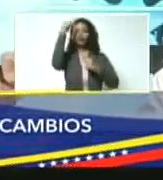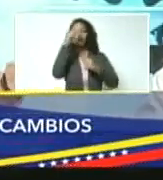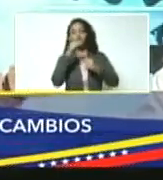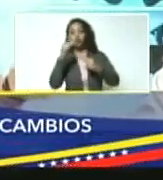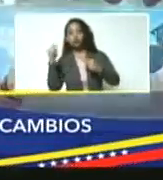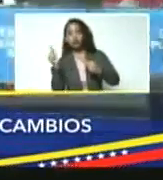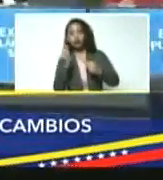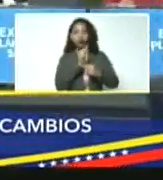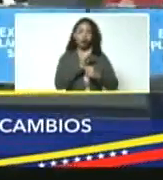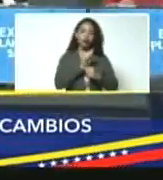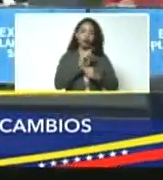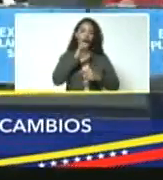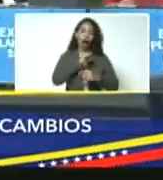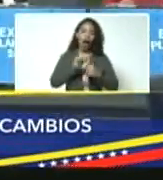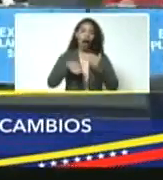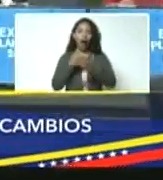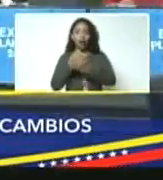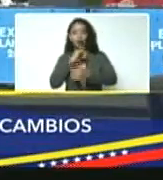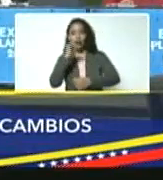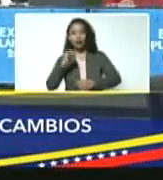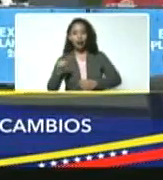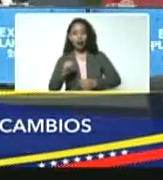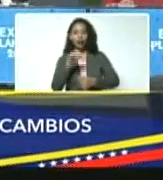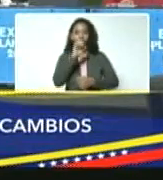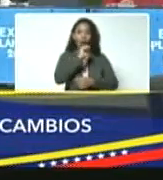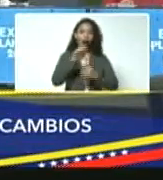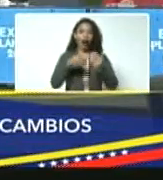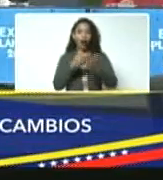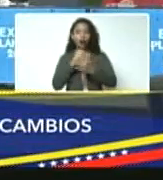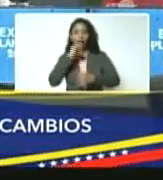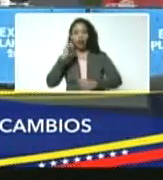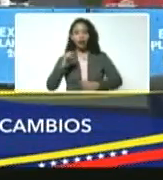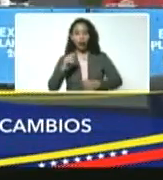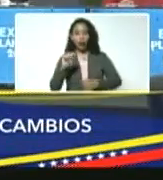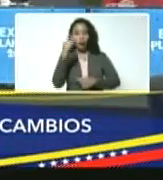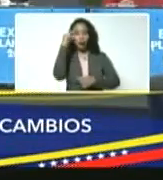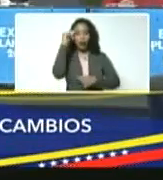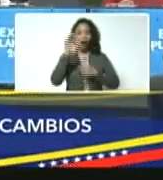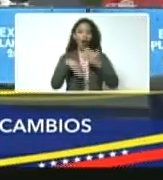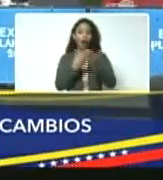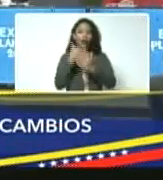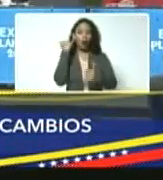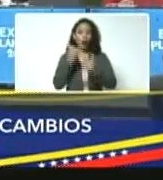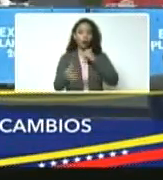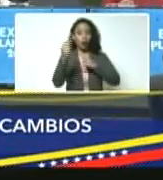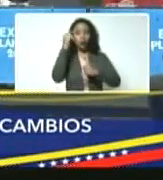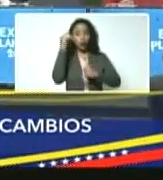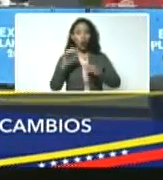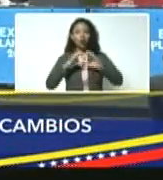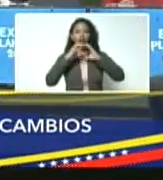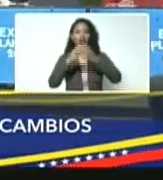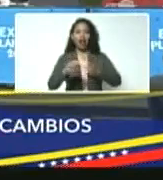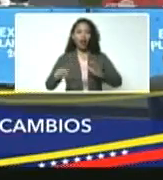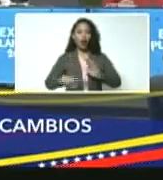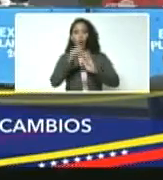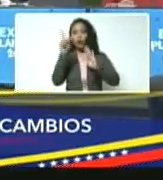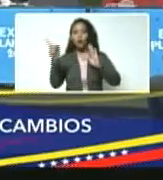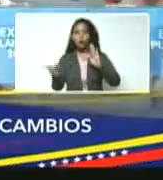Z, ¿verdad, Yelitze? De la A a la Z, del primer día hasta el último día, clases